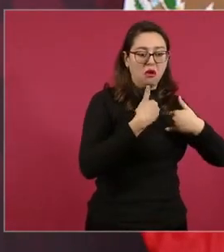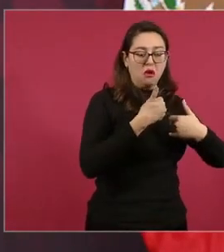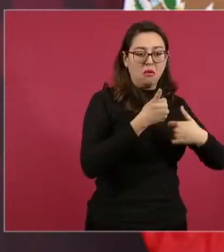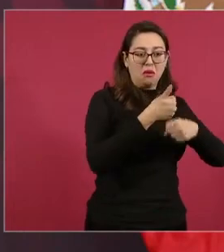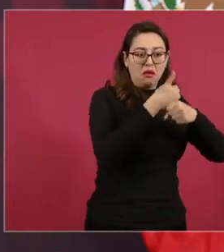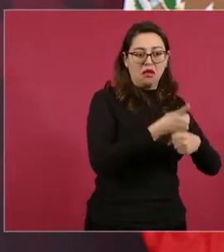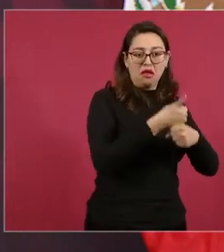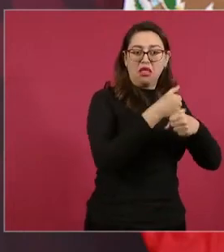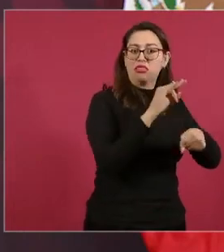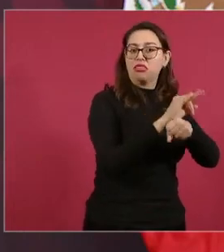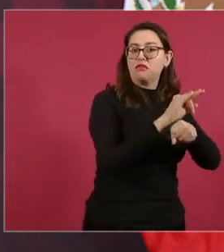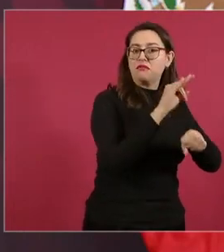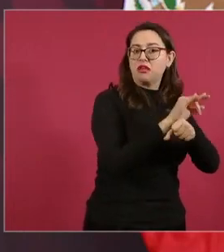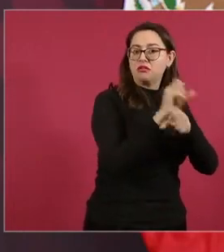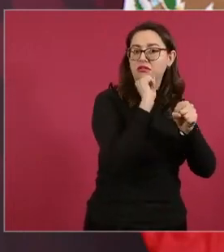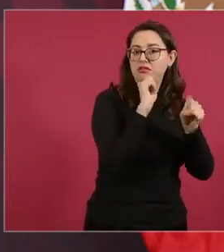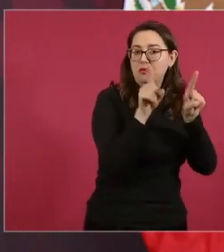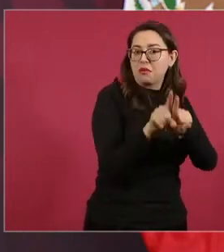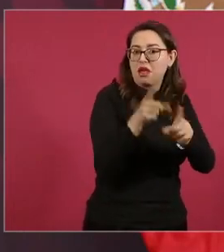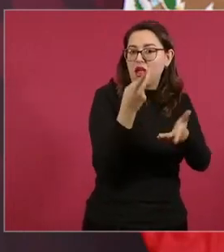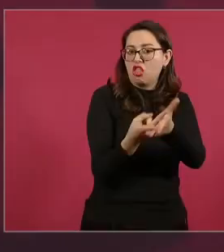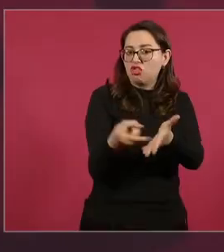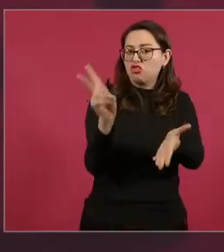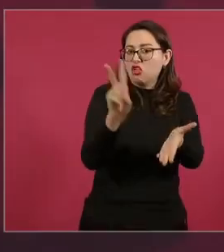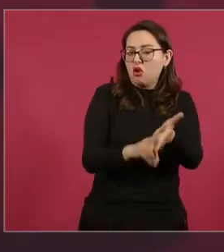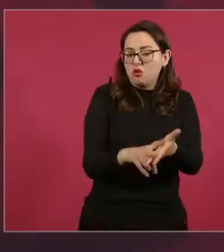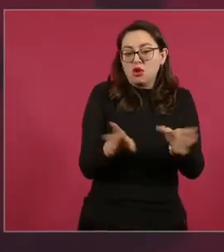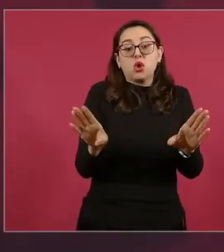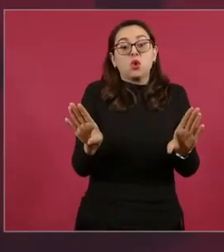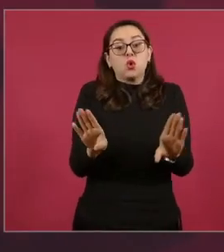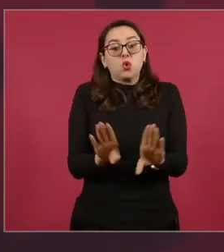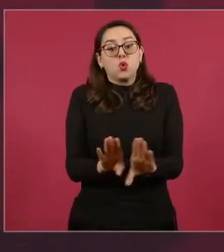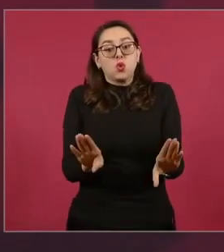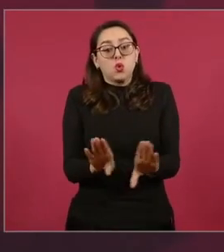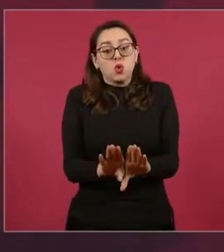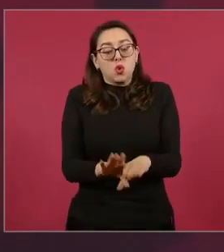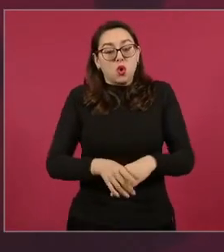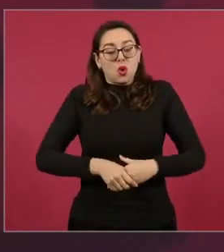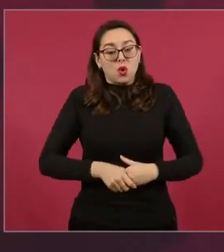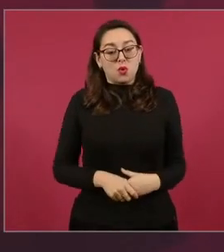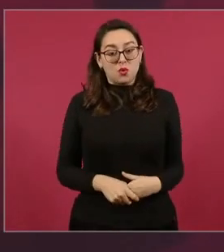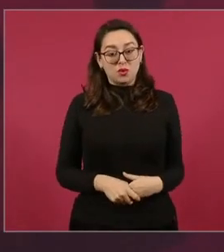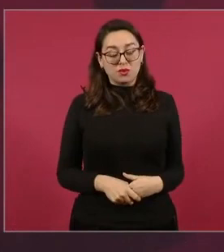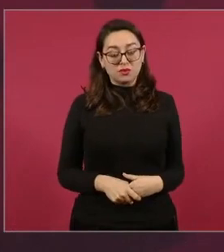la última reunión que tuvieron, todos les pidieron